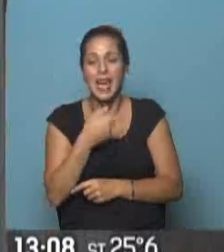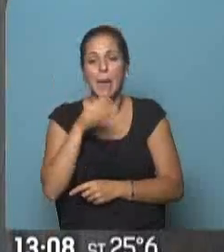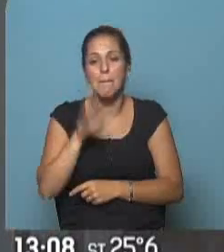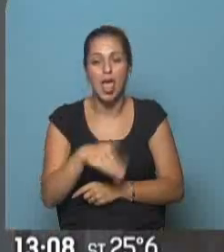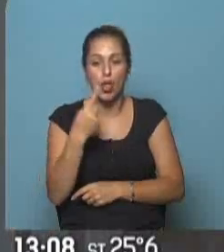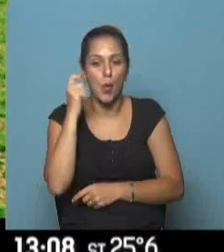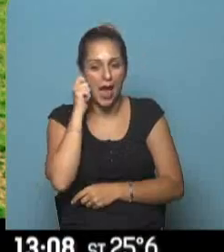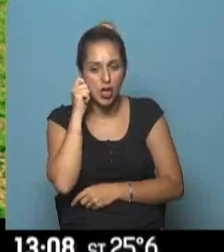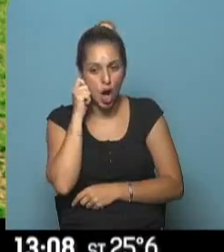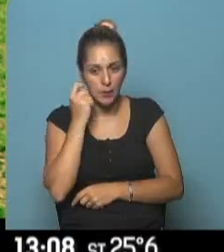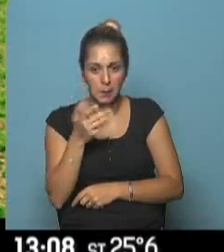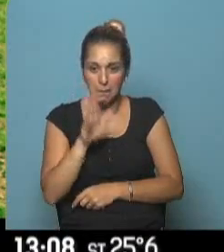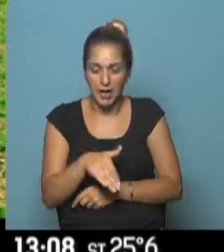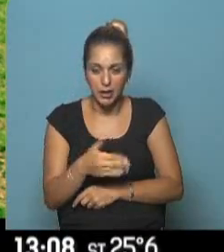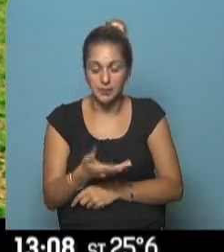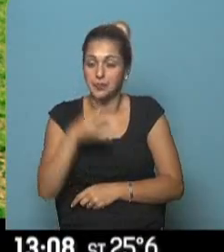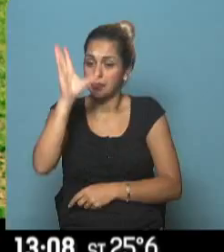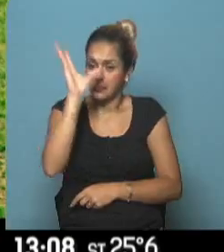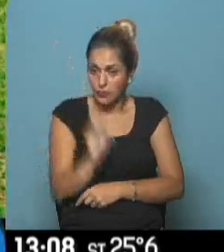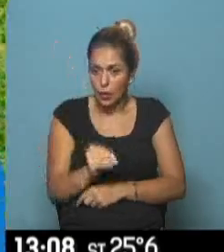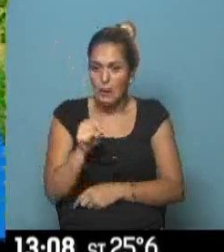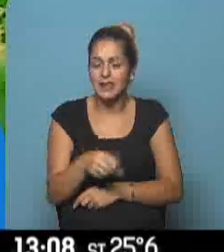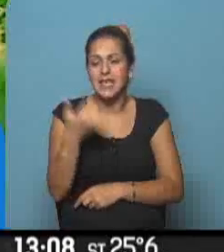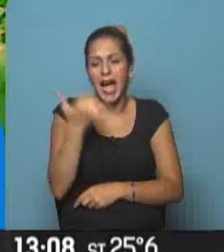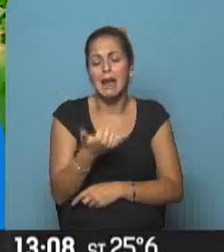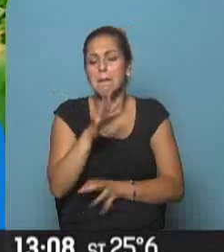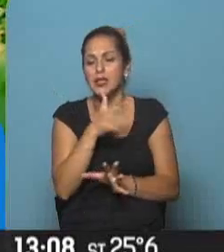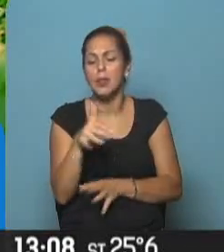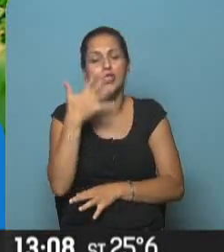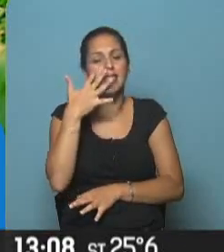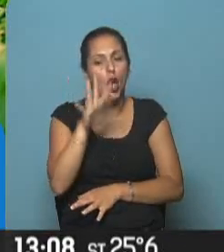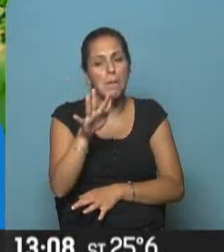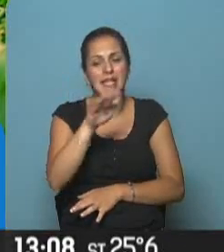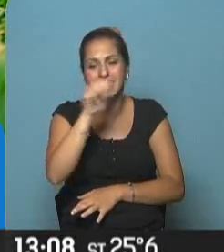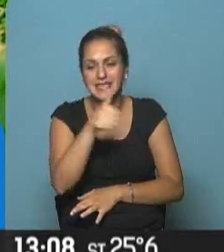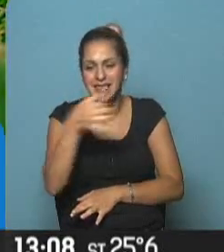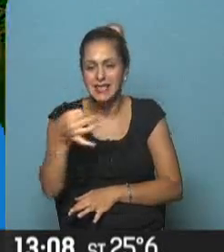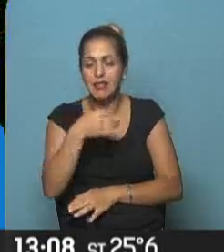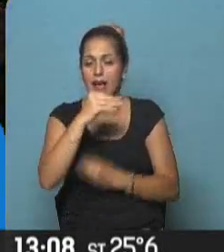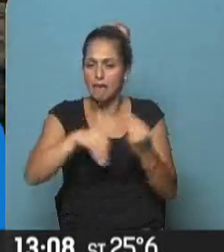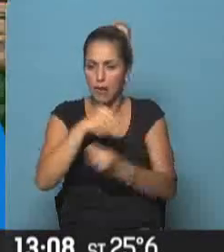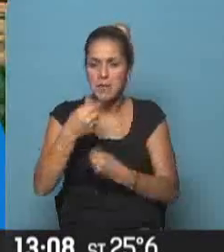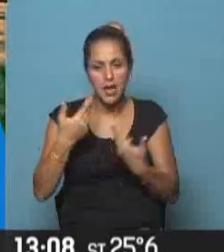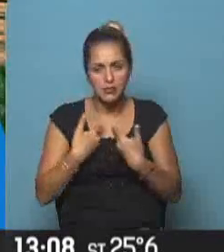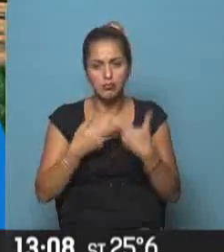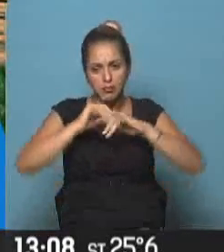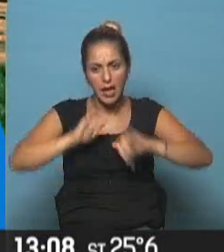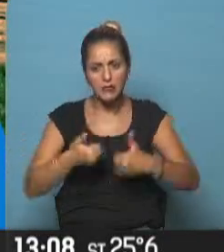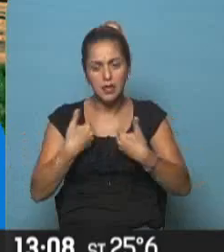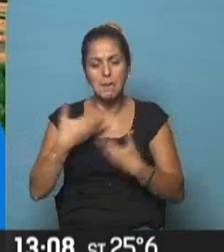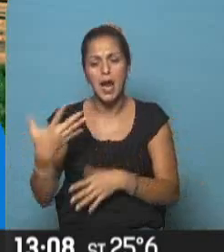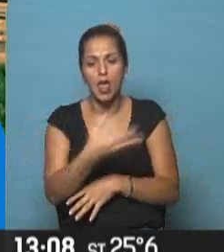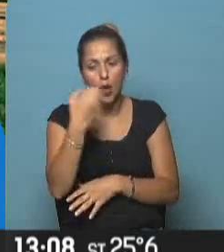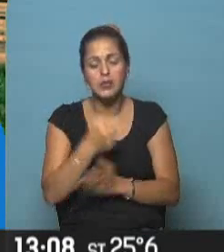año en todo el país hay unas 5 mil 600 familias aptas para adoptar desde el